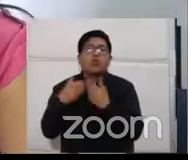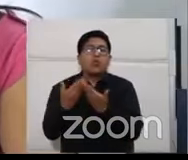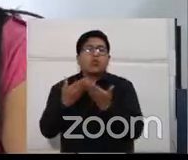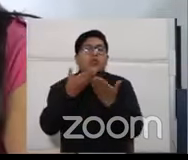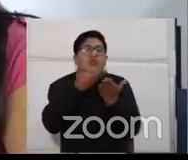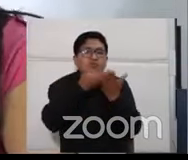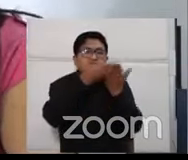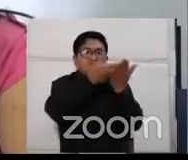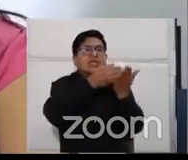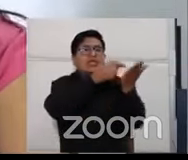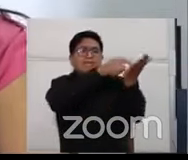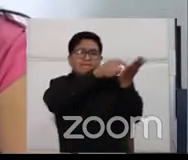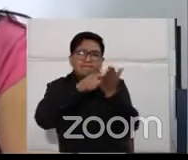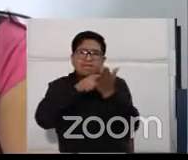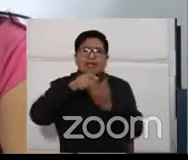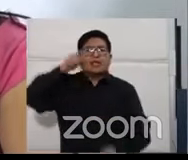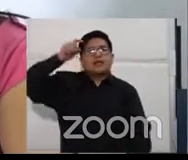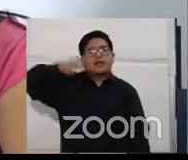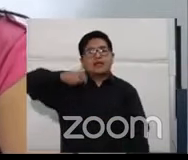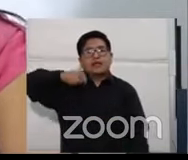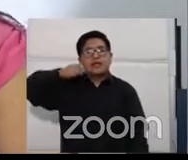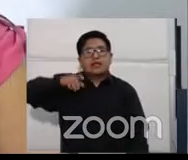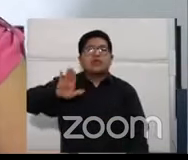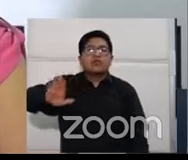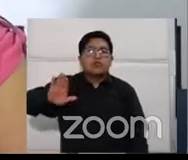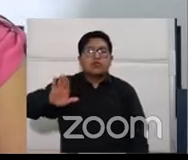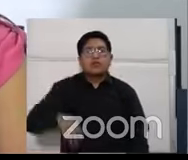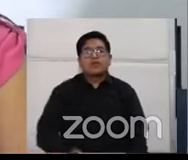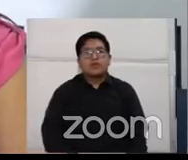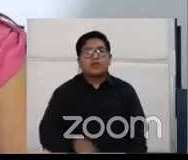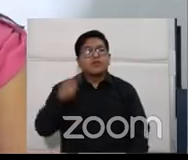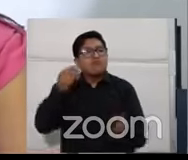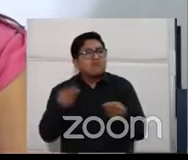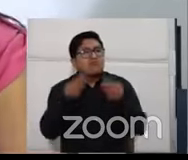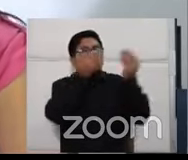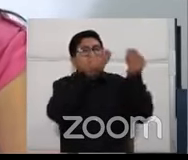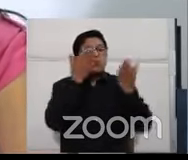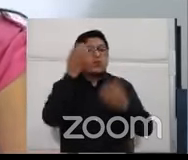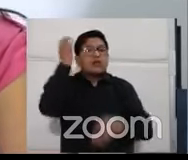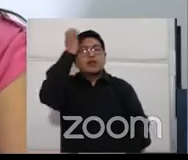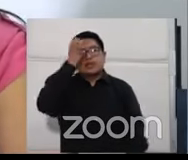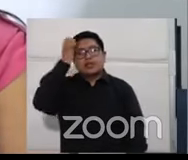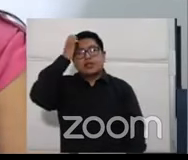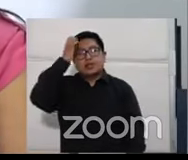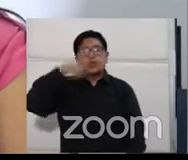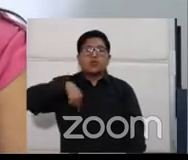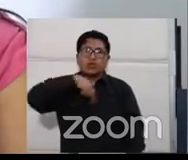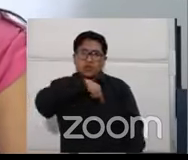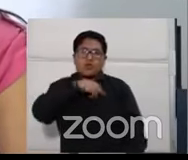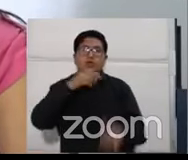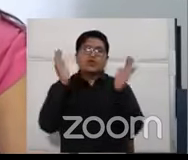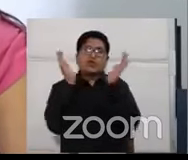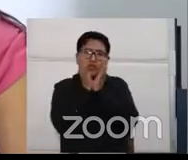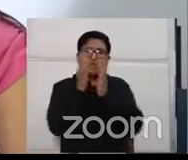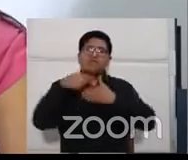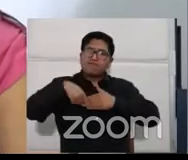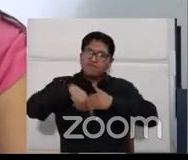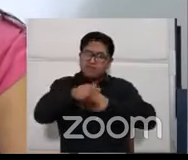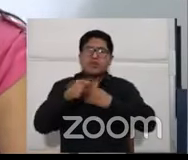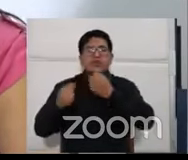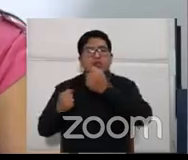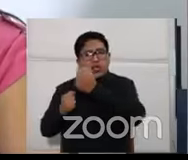conocer sus necesidades y sus propuestas hacia el estado es decir vamos a apoyar todo lo que es las orden